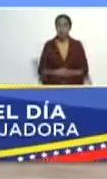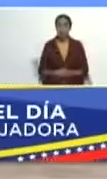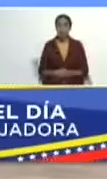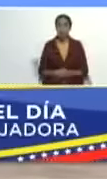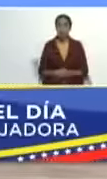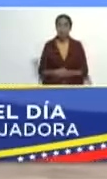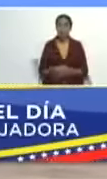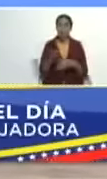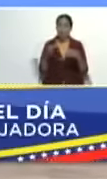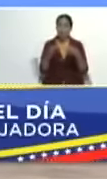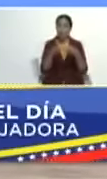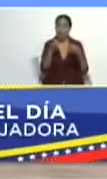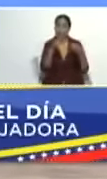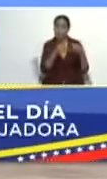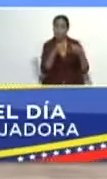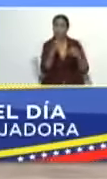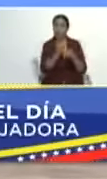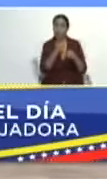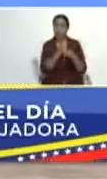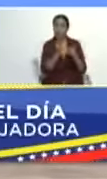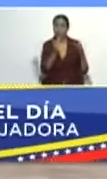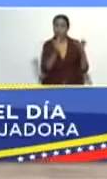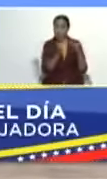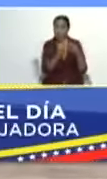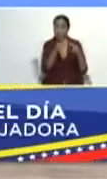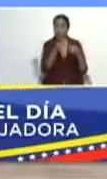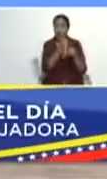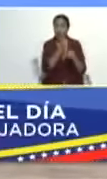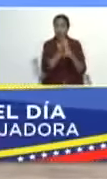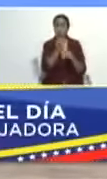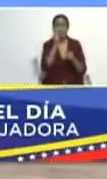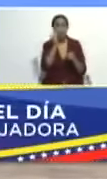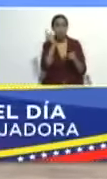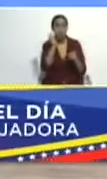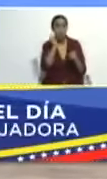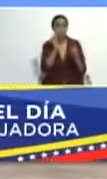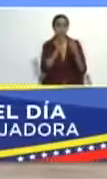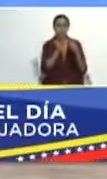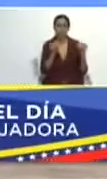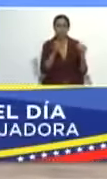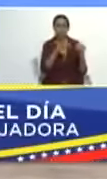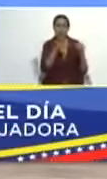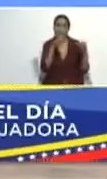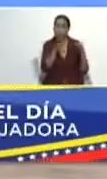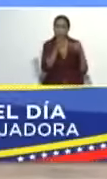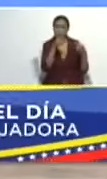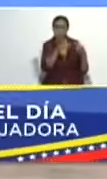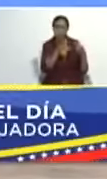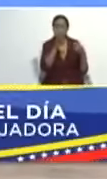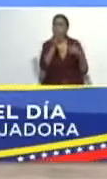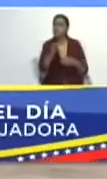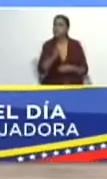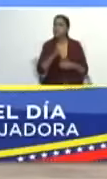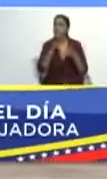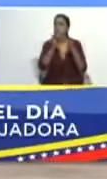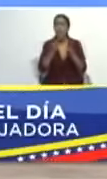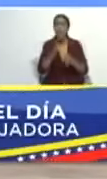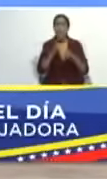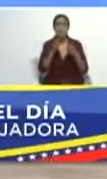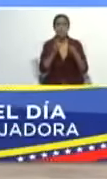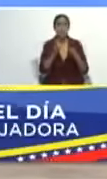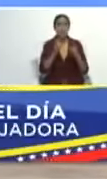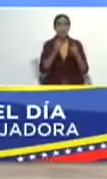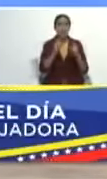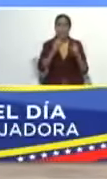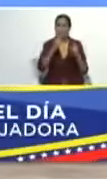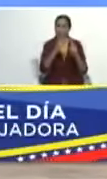Y la clase obrera, los trabajadores y trabajadoras siempre han estado en la primera línea